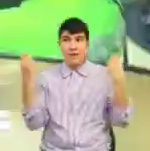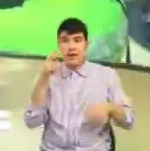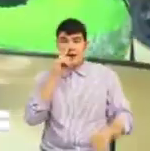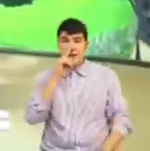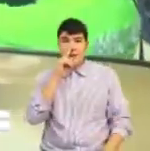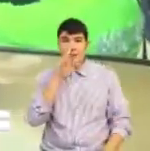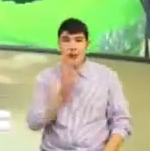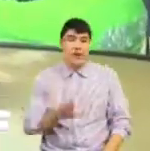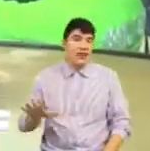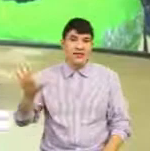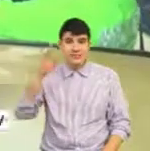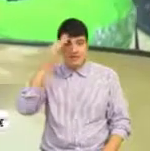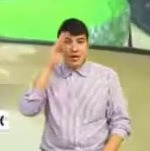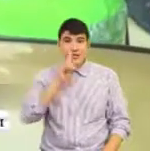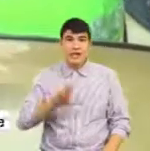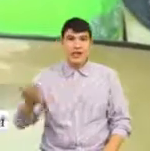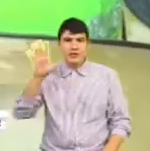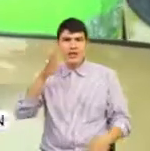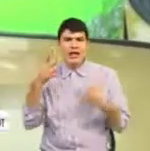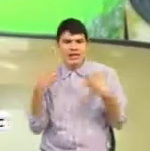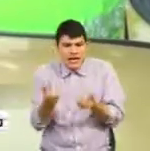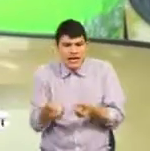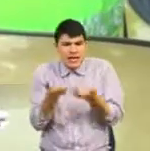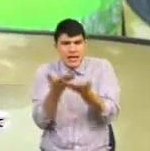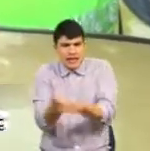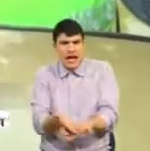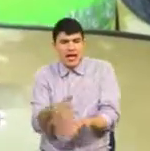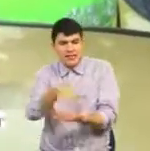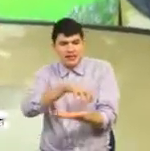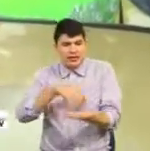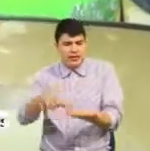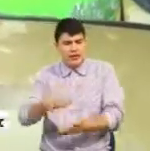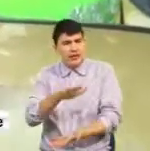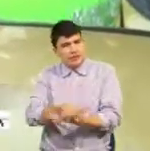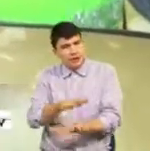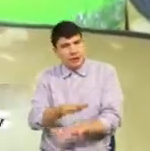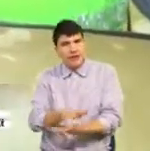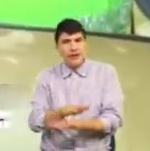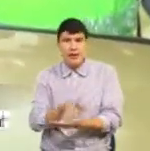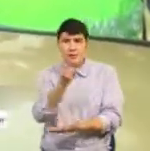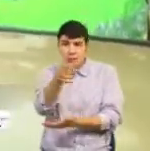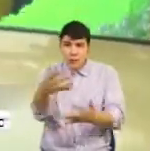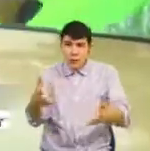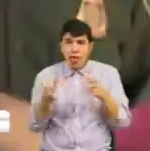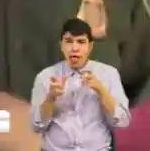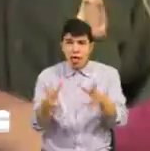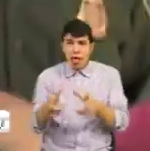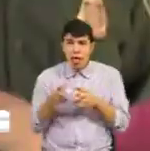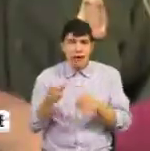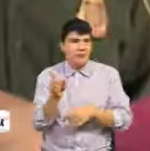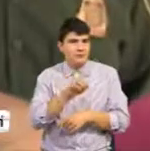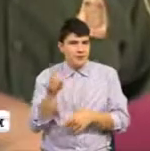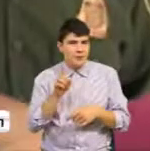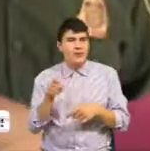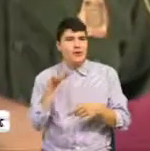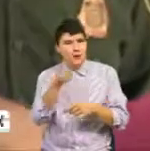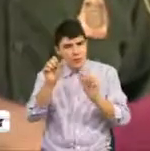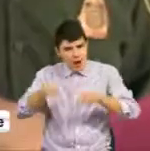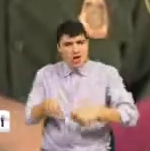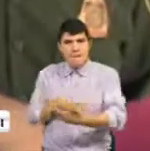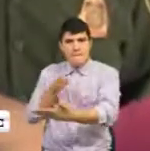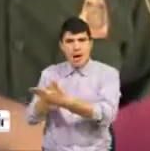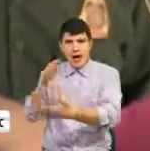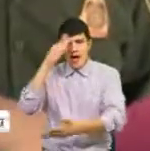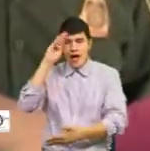quiere prevenir y blindar el departamento de Santander contra el flagelo de la extorsión. No tenemos una lectura preocupante aquí en el departamento.